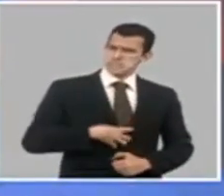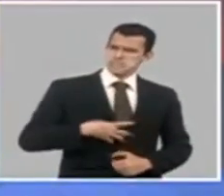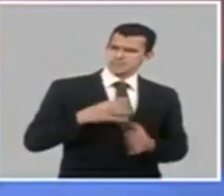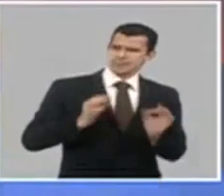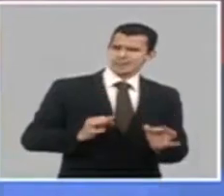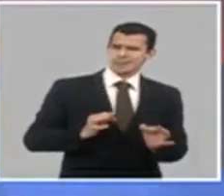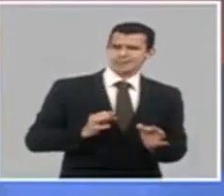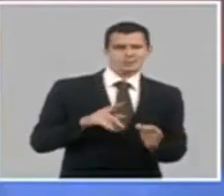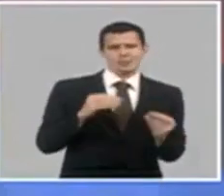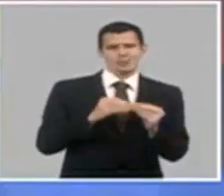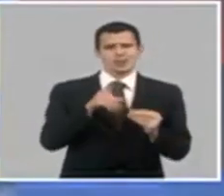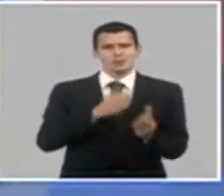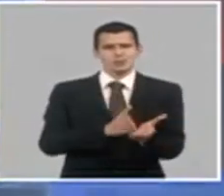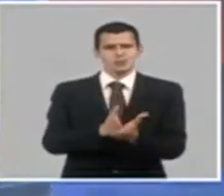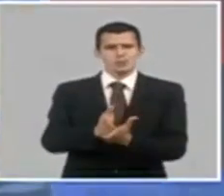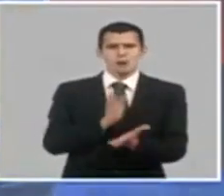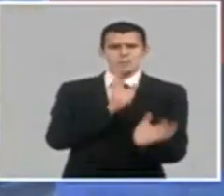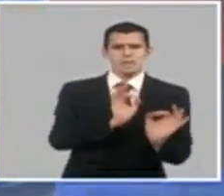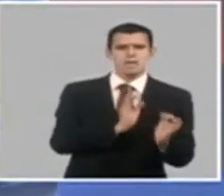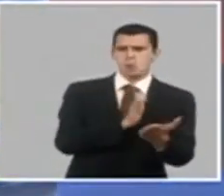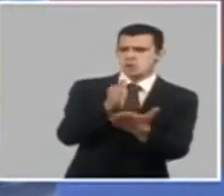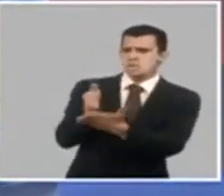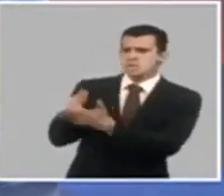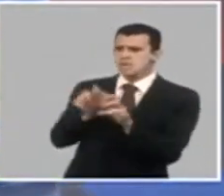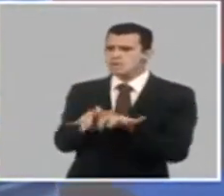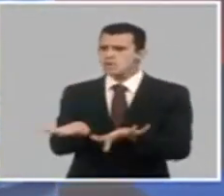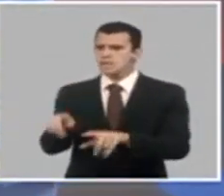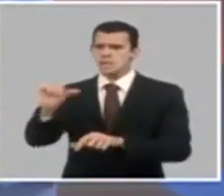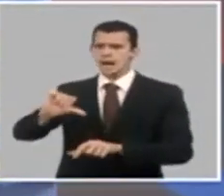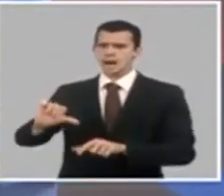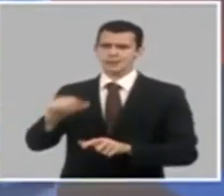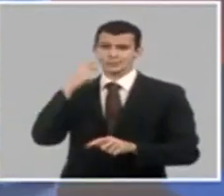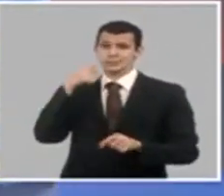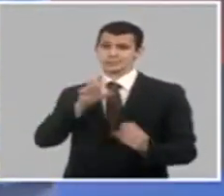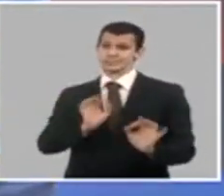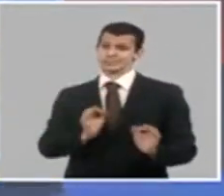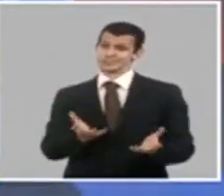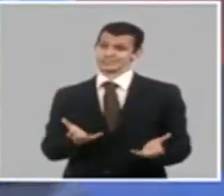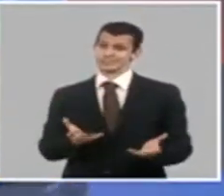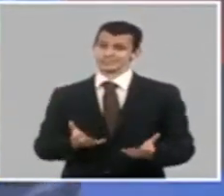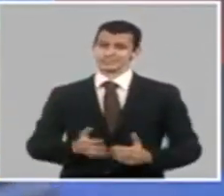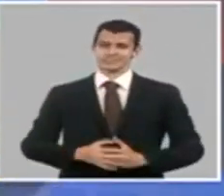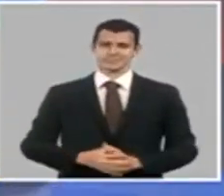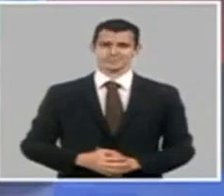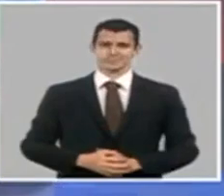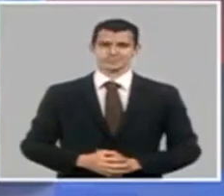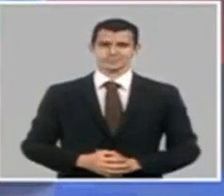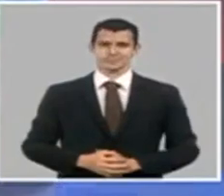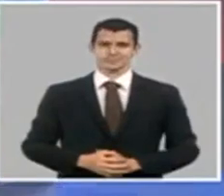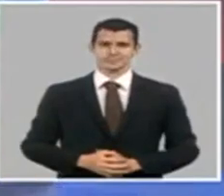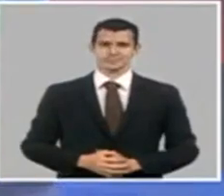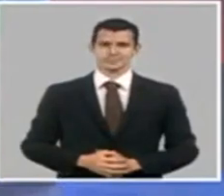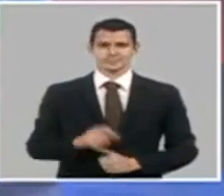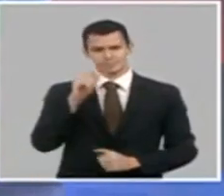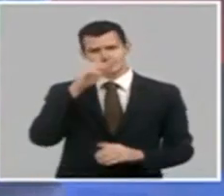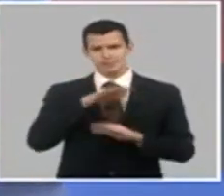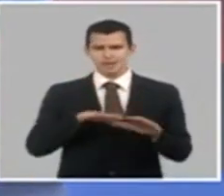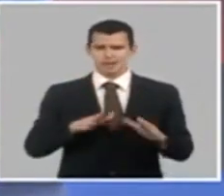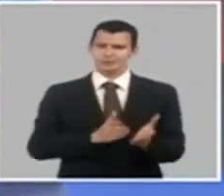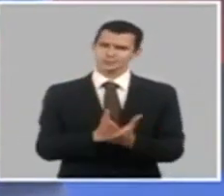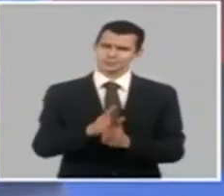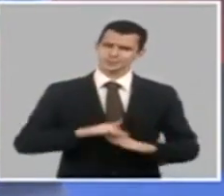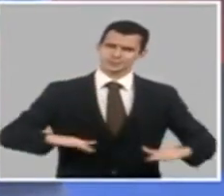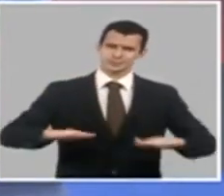no lo hagas porque mira qué pasa cuando te lo hace si de verdad se lo hicieron hasta aquí la esquina terminó y